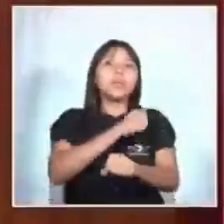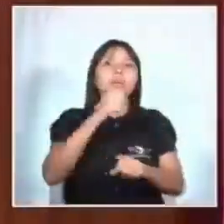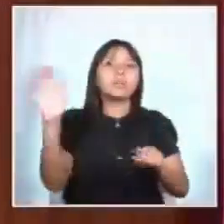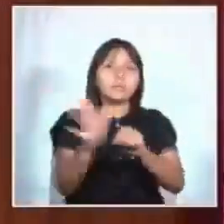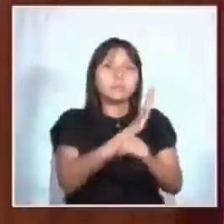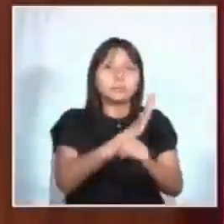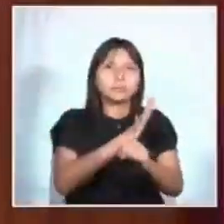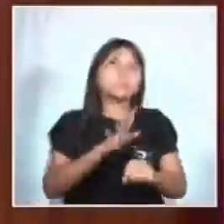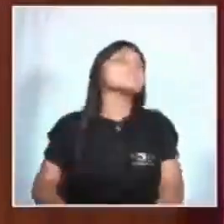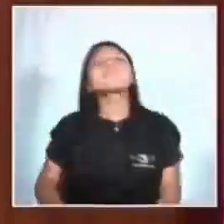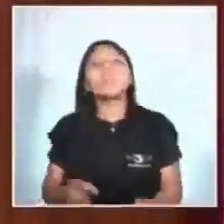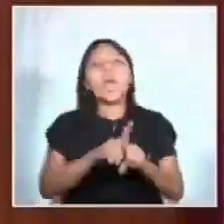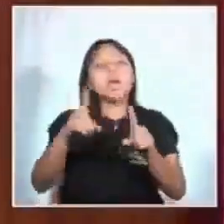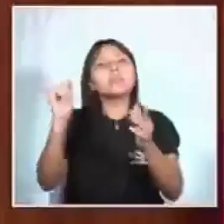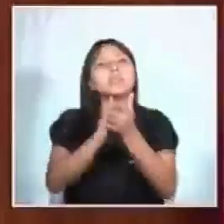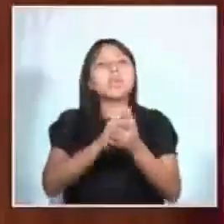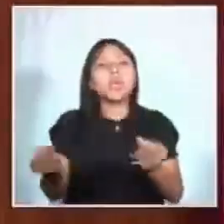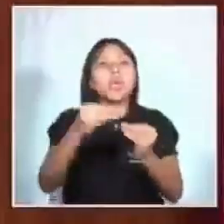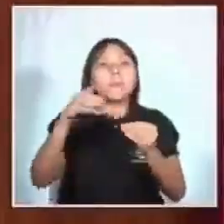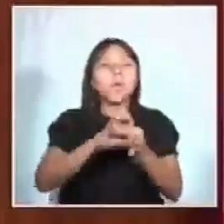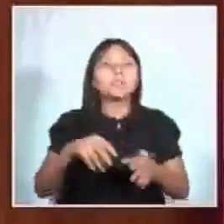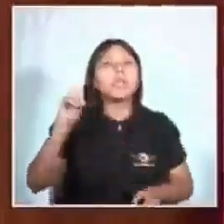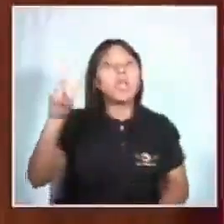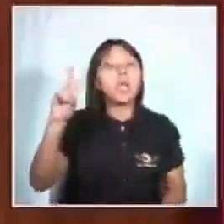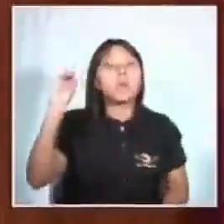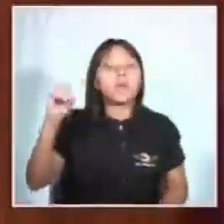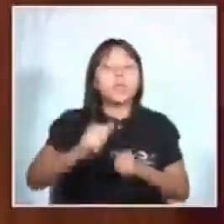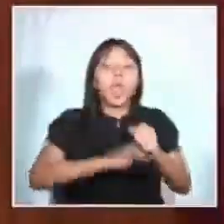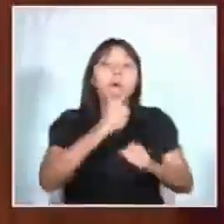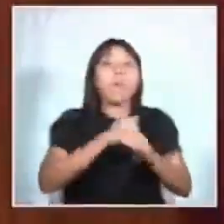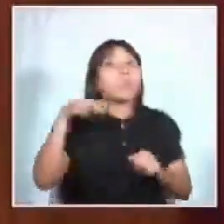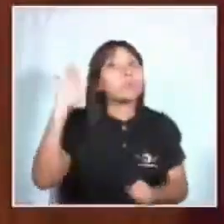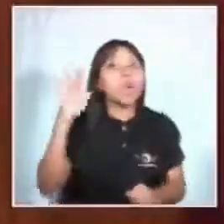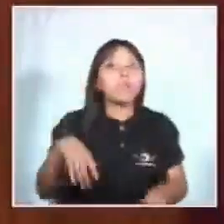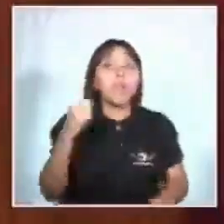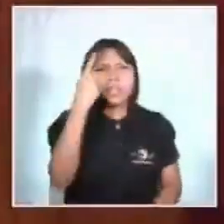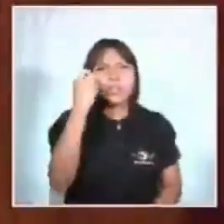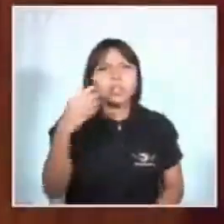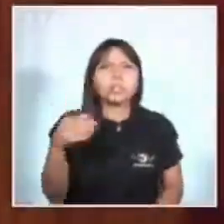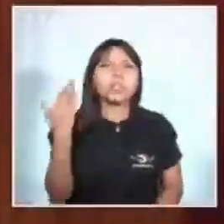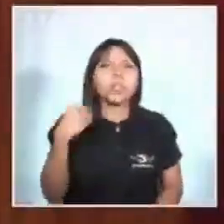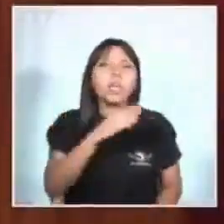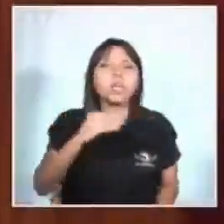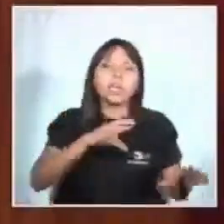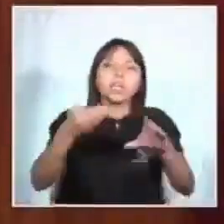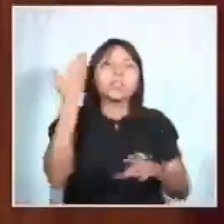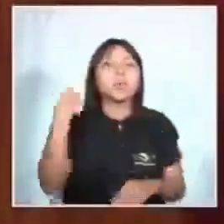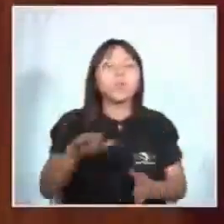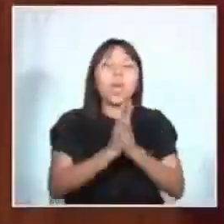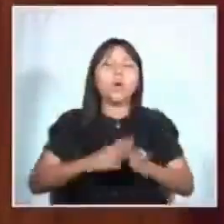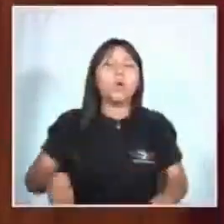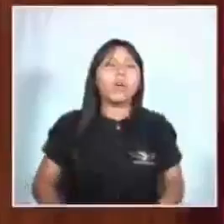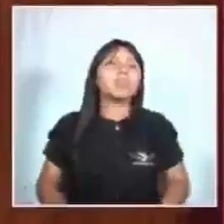Así que más de 20 años atrás entendí e hice una oración peligrosa.